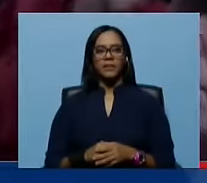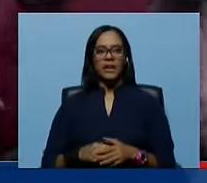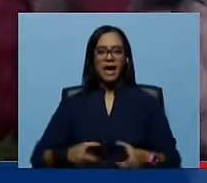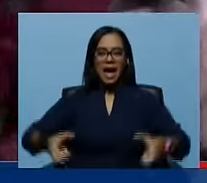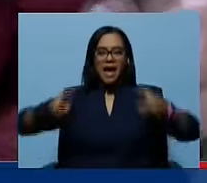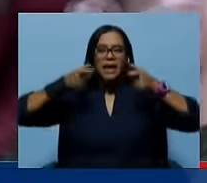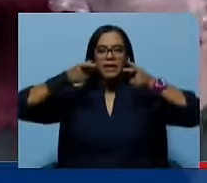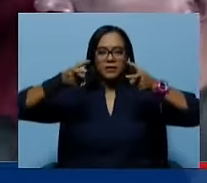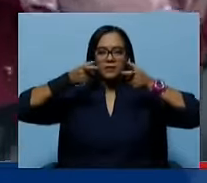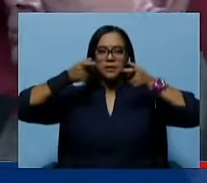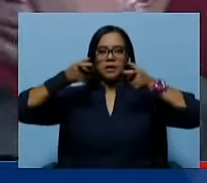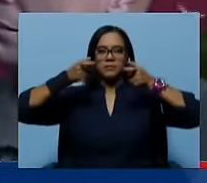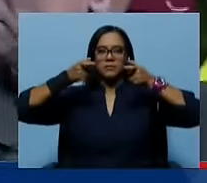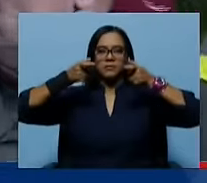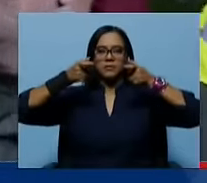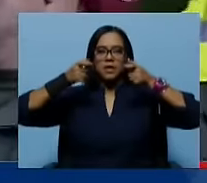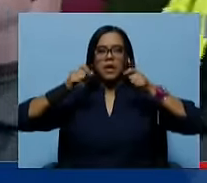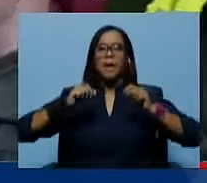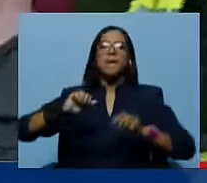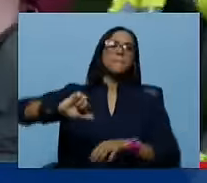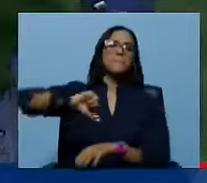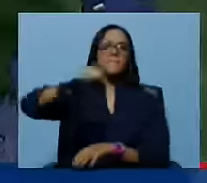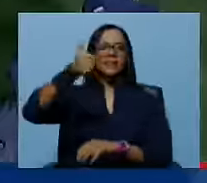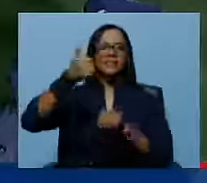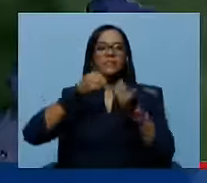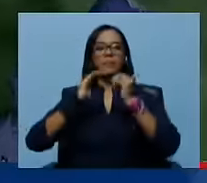¡Alerta! ¡Máxima moral!